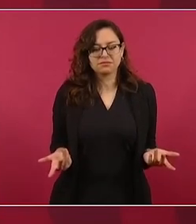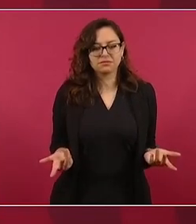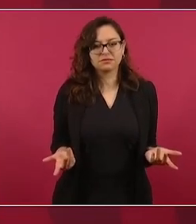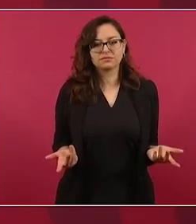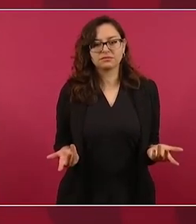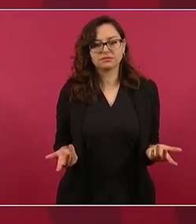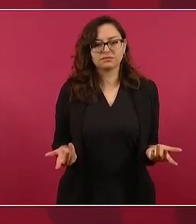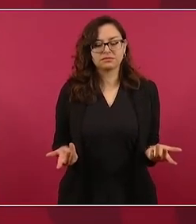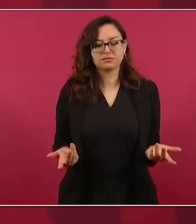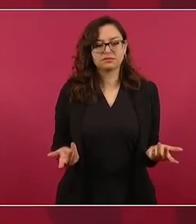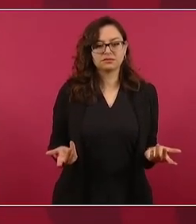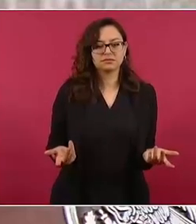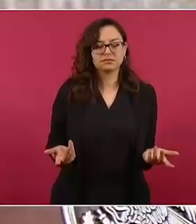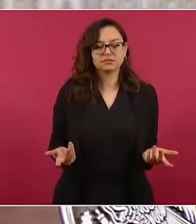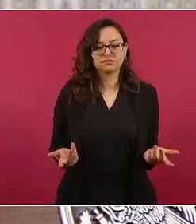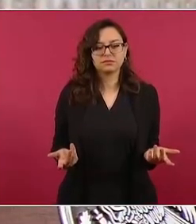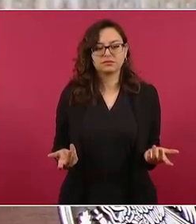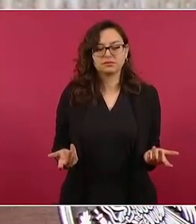pues